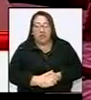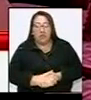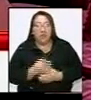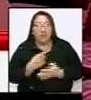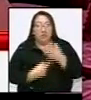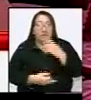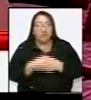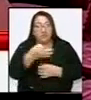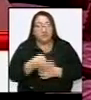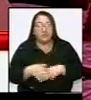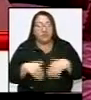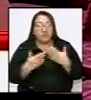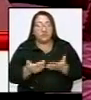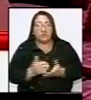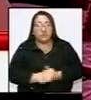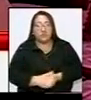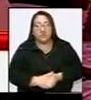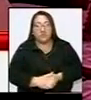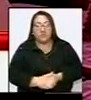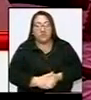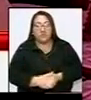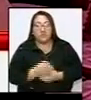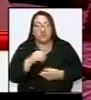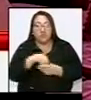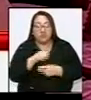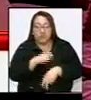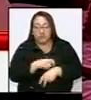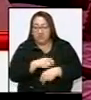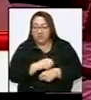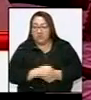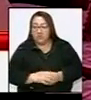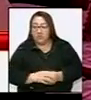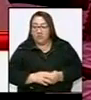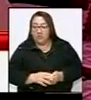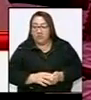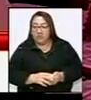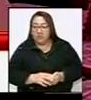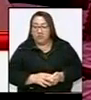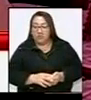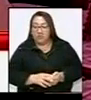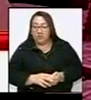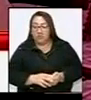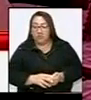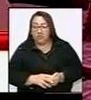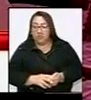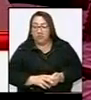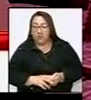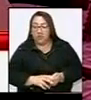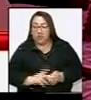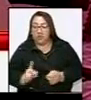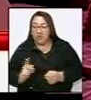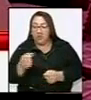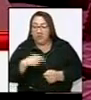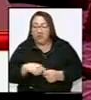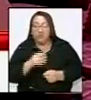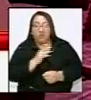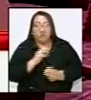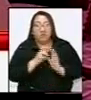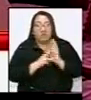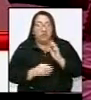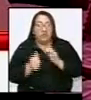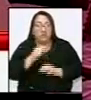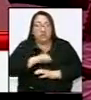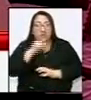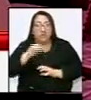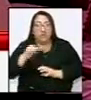definitivamente, pues, en esos momentos tampoco ha asistido el gobernador regional de Ancash, fue el